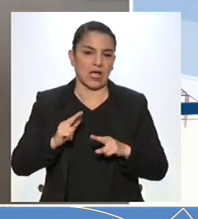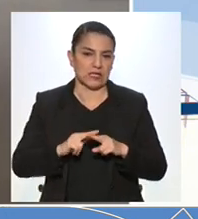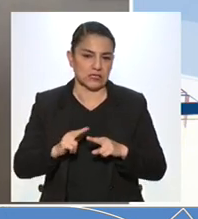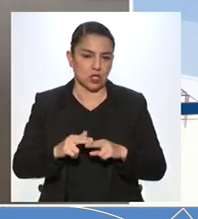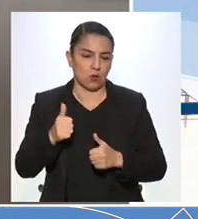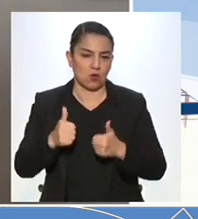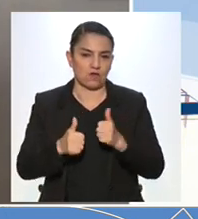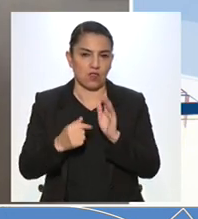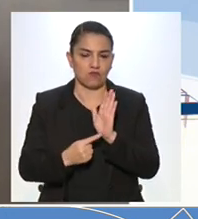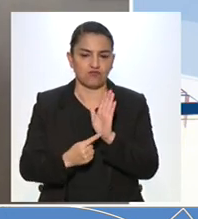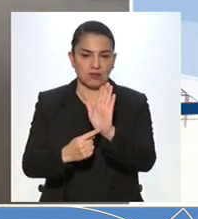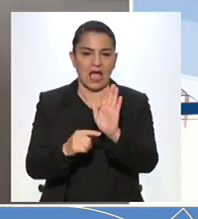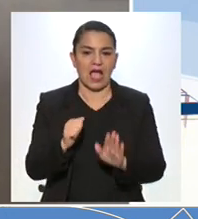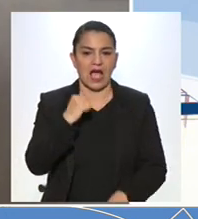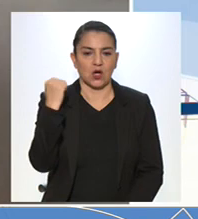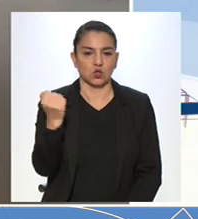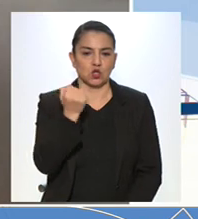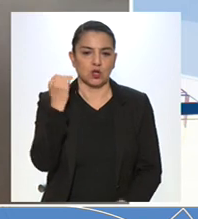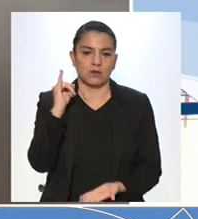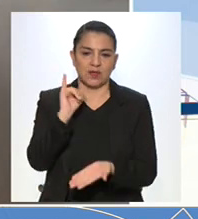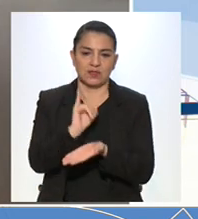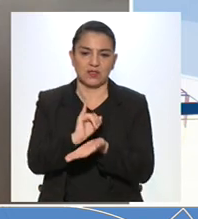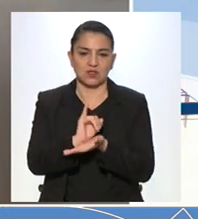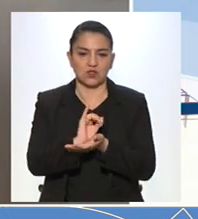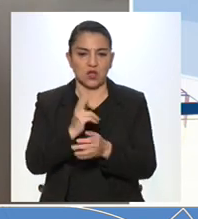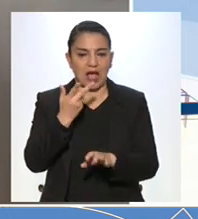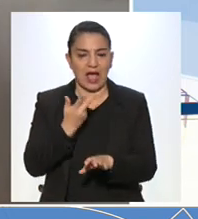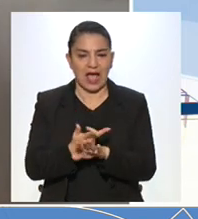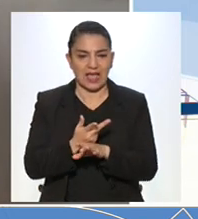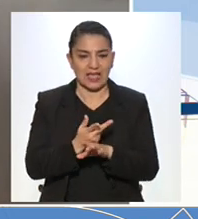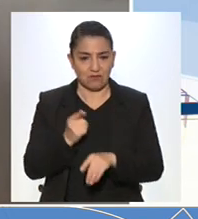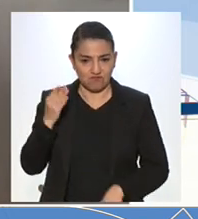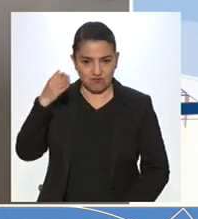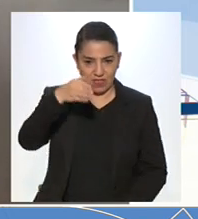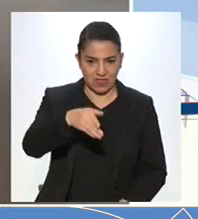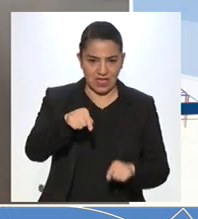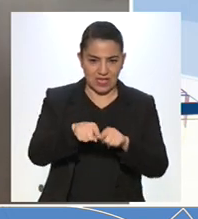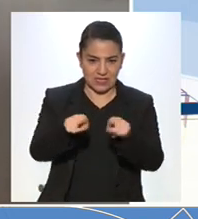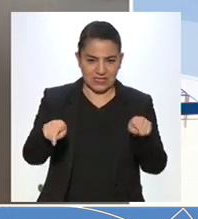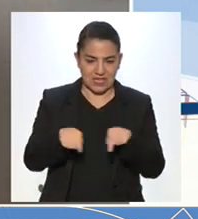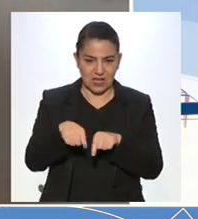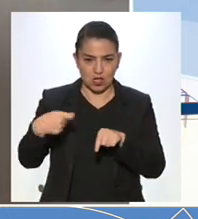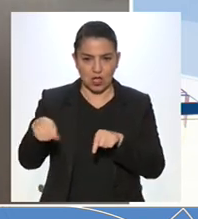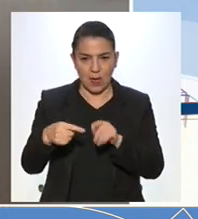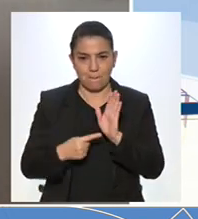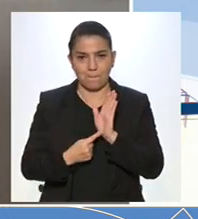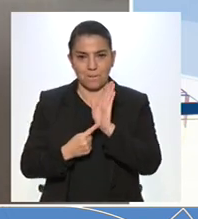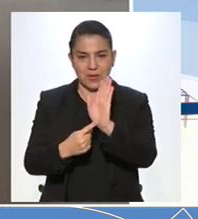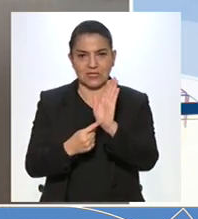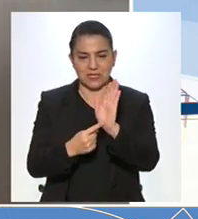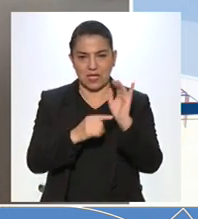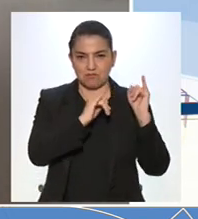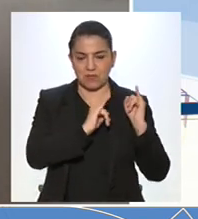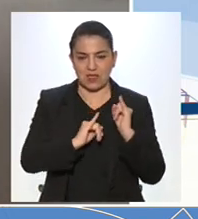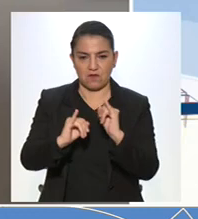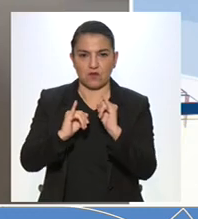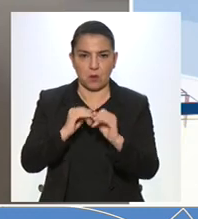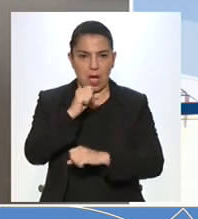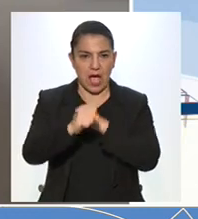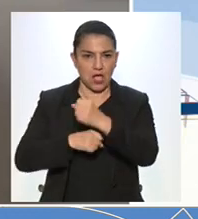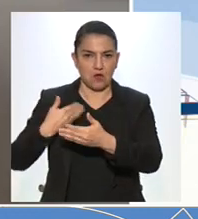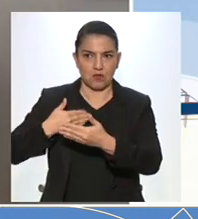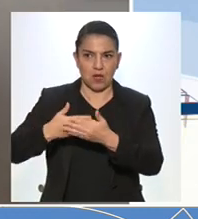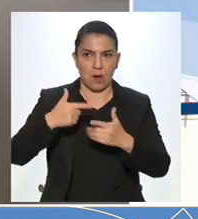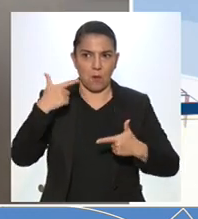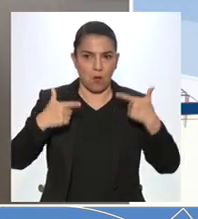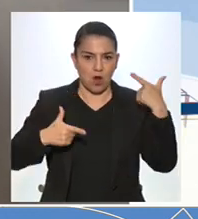autonomía constitucional, concurra anualmente ante la sala del Senado a presentar una evaluación del avance de las políticas y programas del año respectivo.